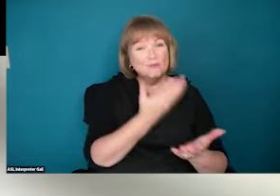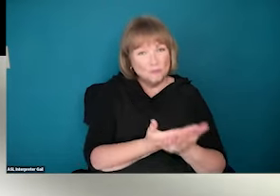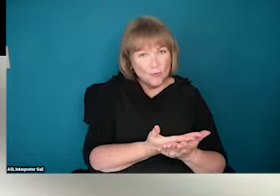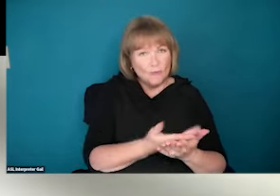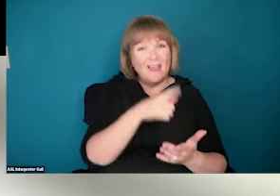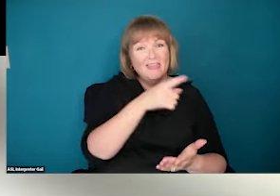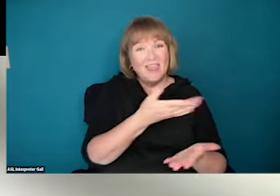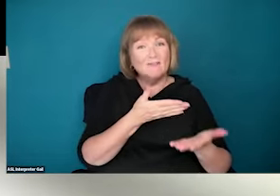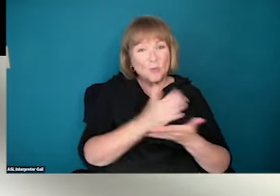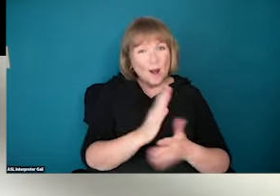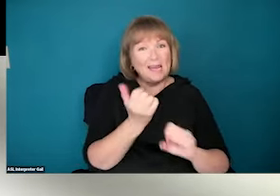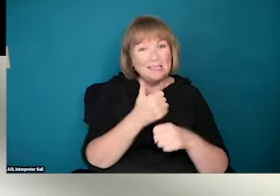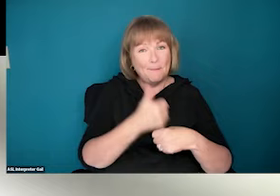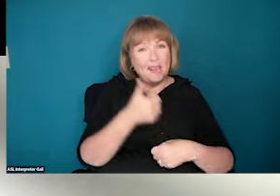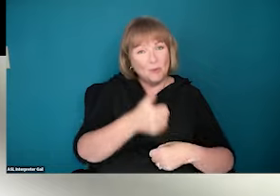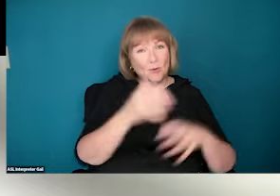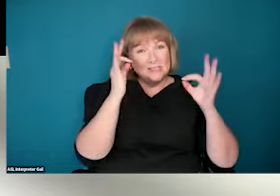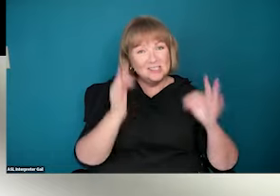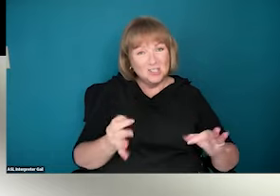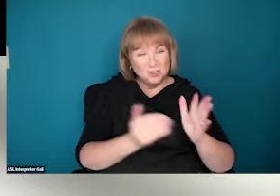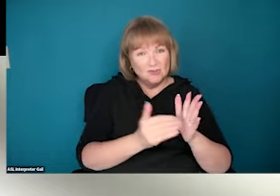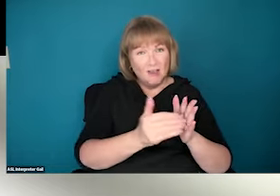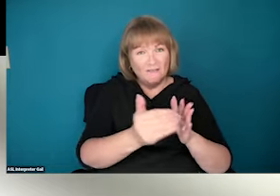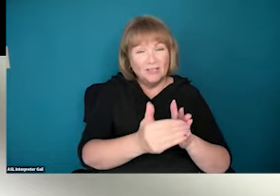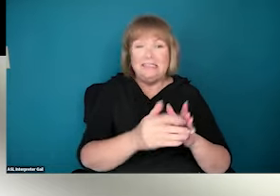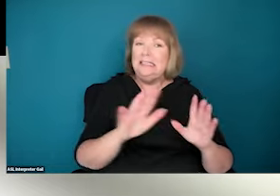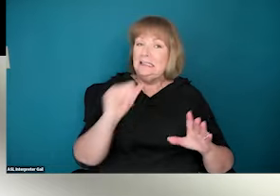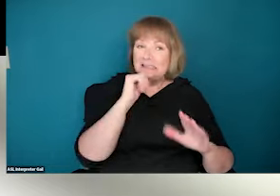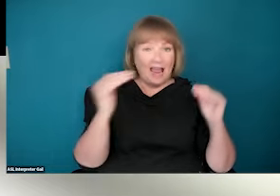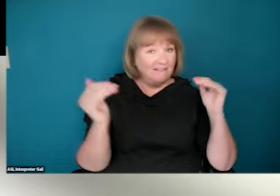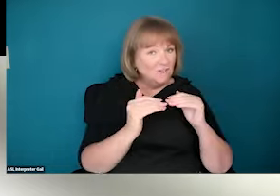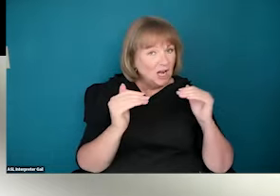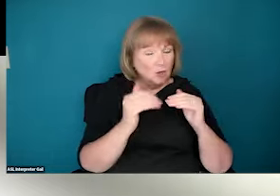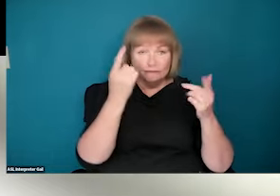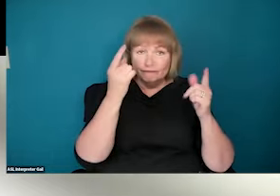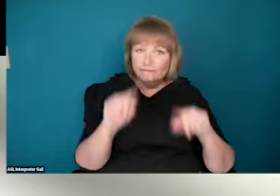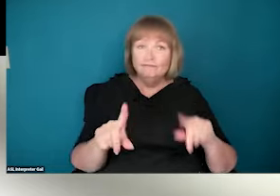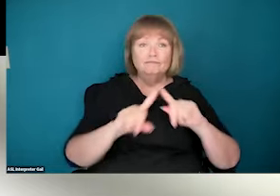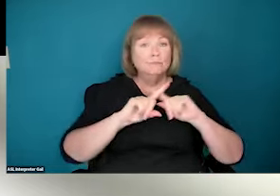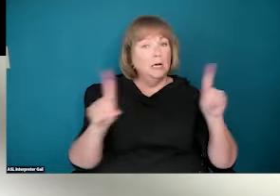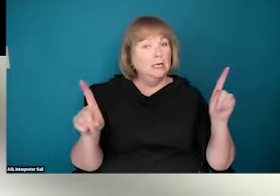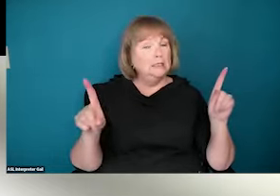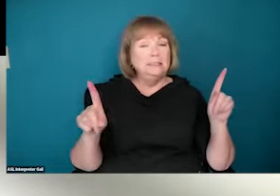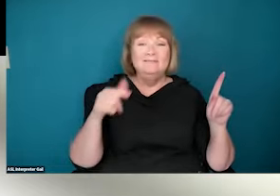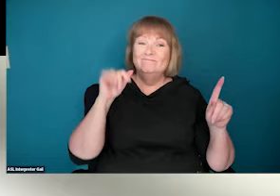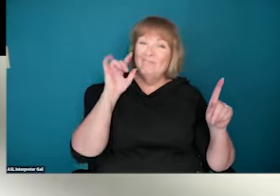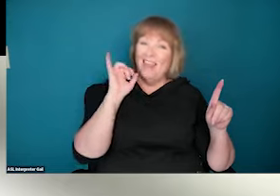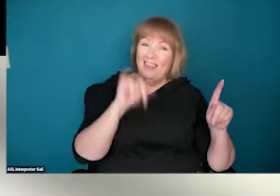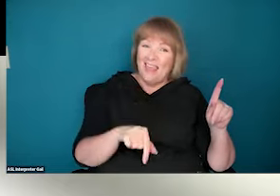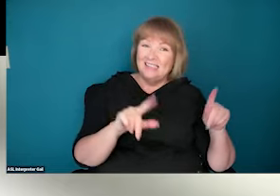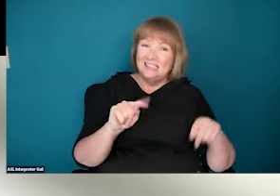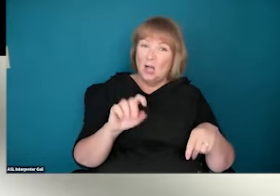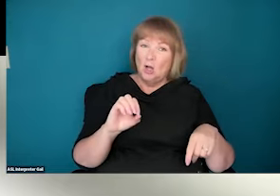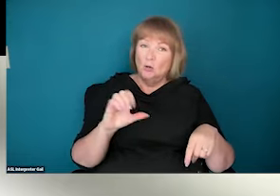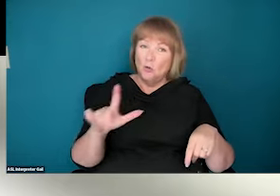la discriminación comprueba que las personas con discapacidades tienen derecho a tomar sus propias decisiones.